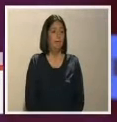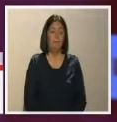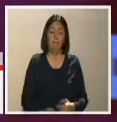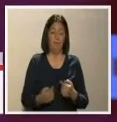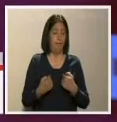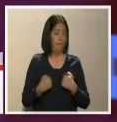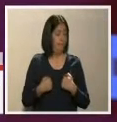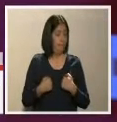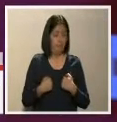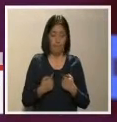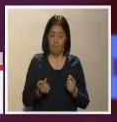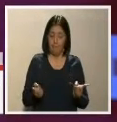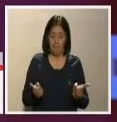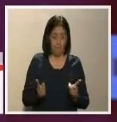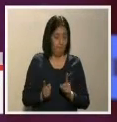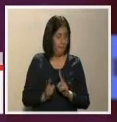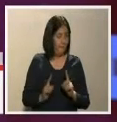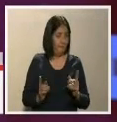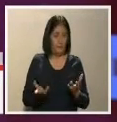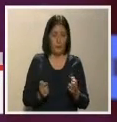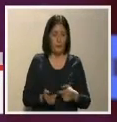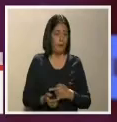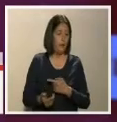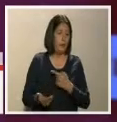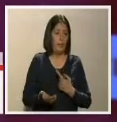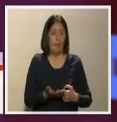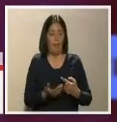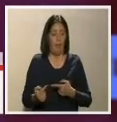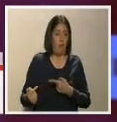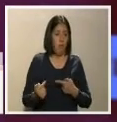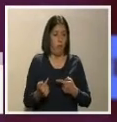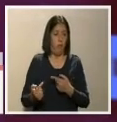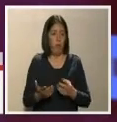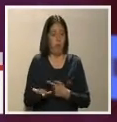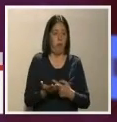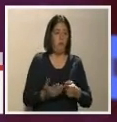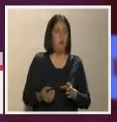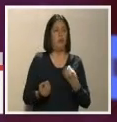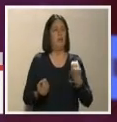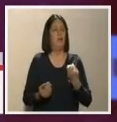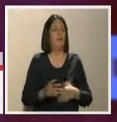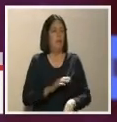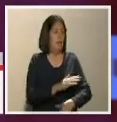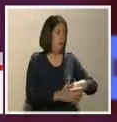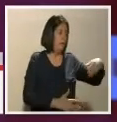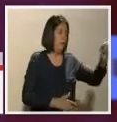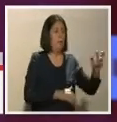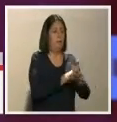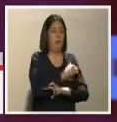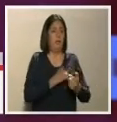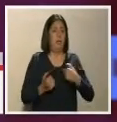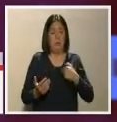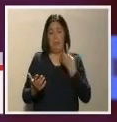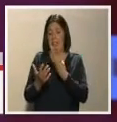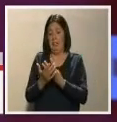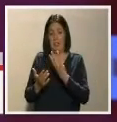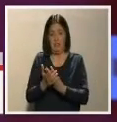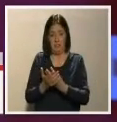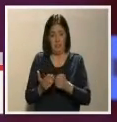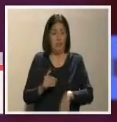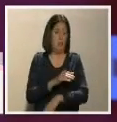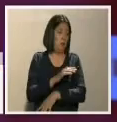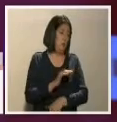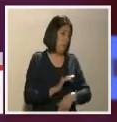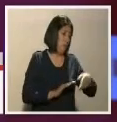Yo no quiero entrar en discusiones por qué me fui del país. A mí me encarcelaron y me fui del país con el